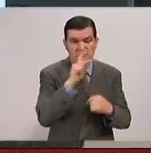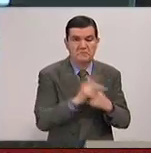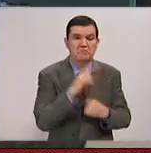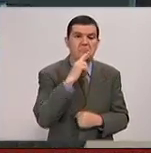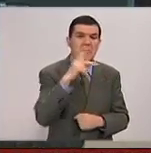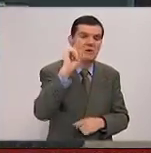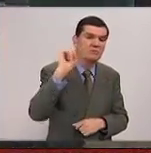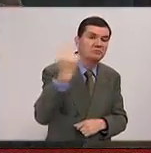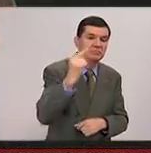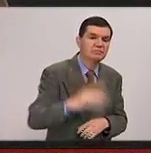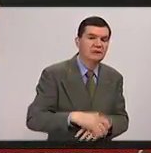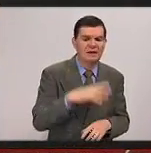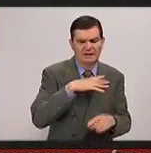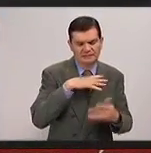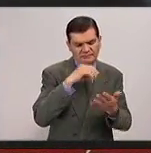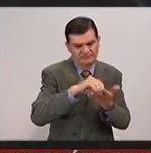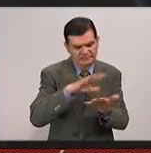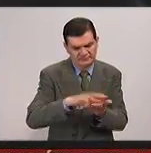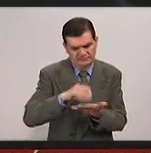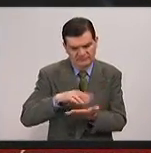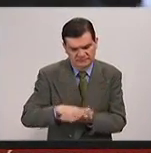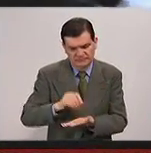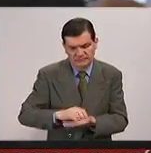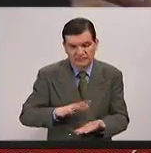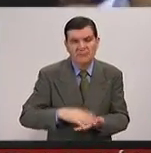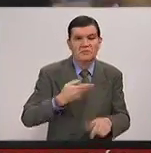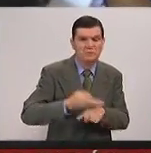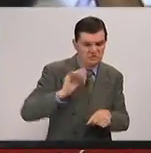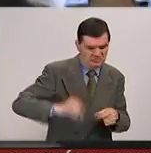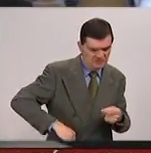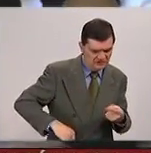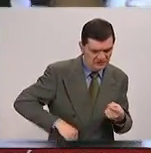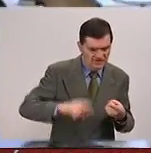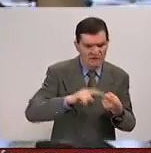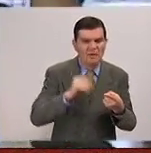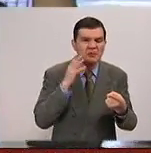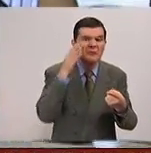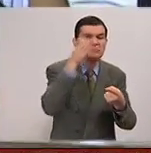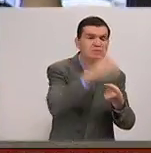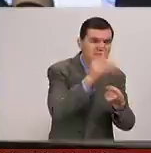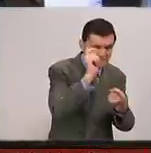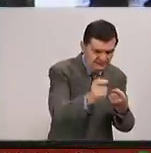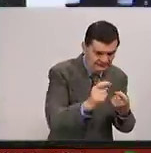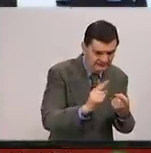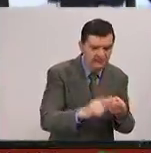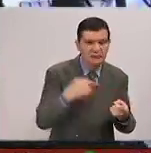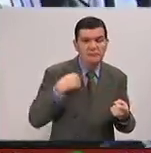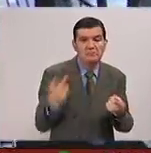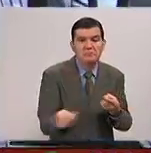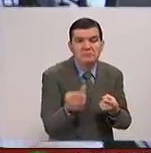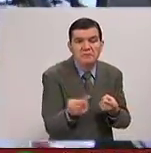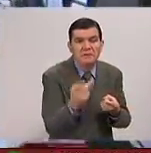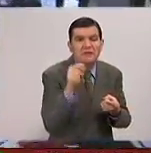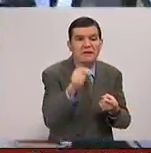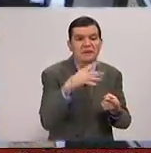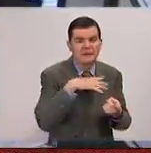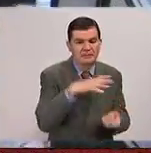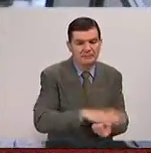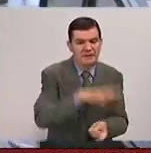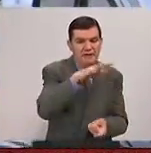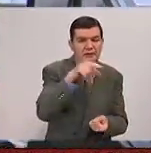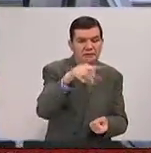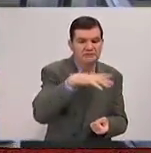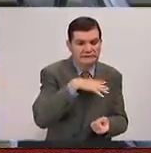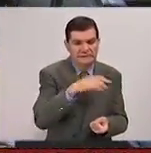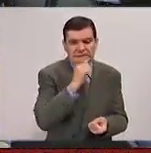mejor, ¿no? Y hay muchos datos interesantes de hacia dónde se están orientando. Les preguntamos también, ellos, la mayor parte de ellos